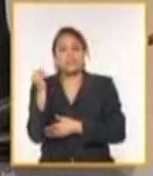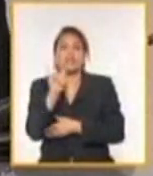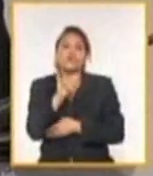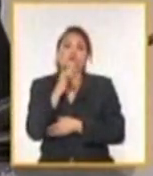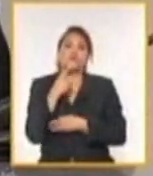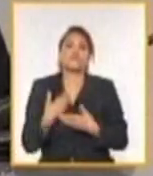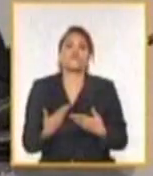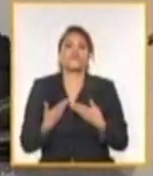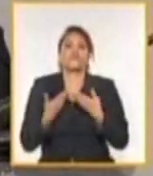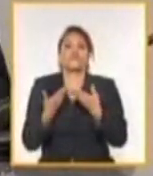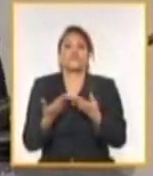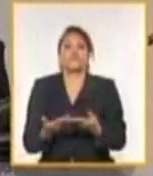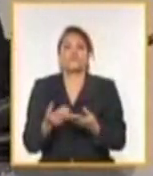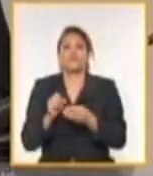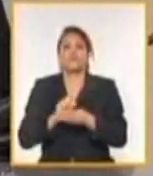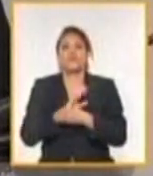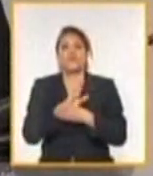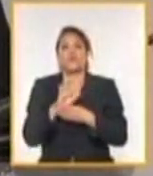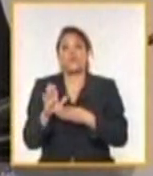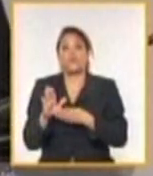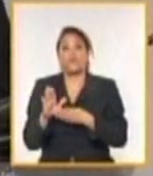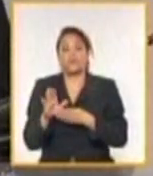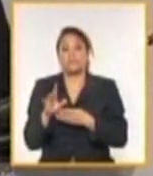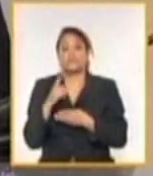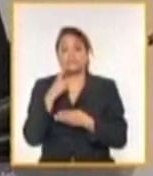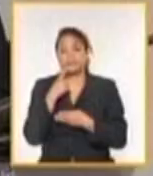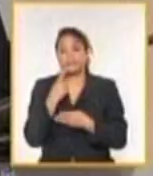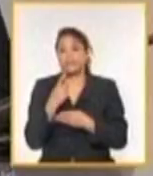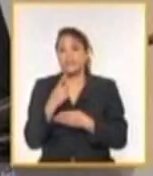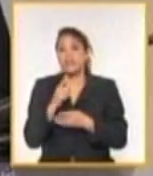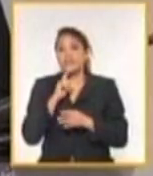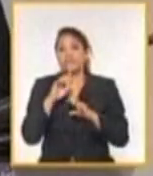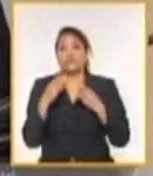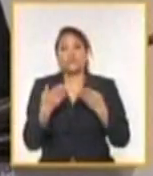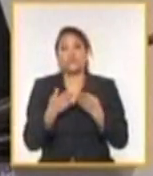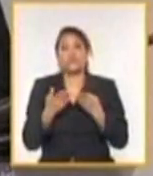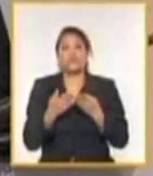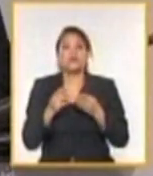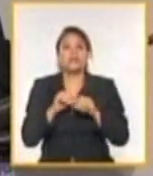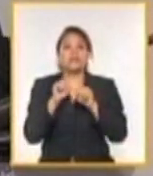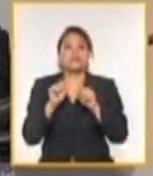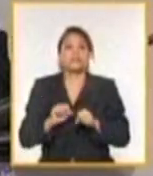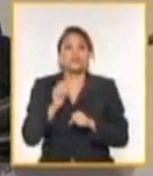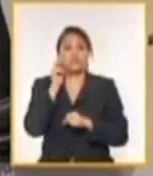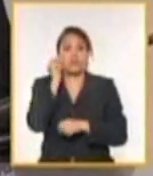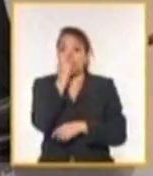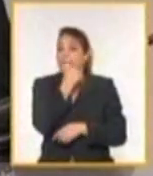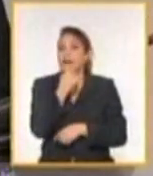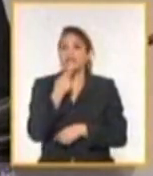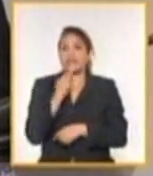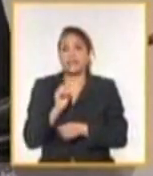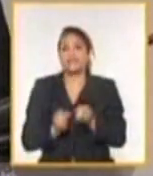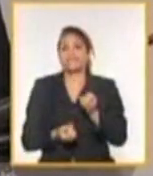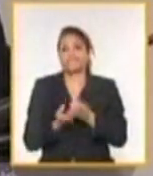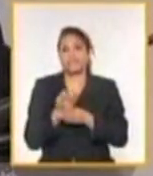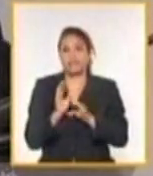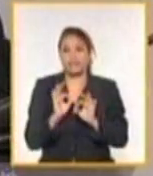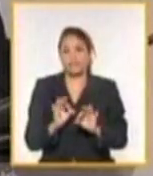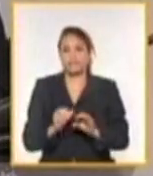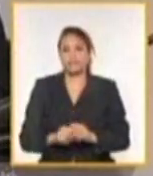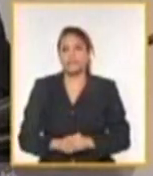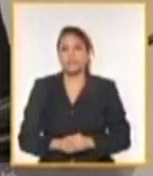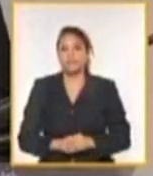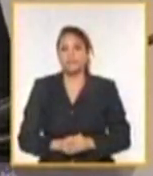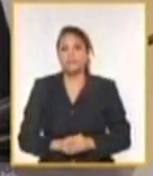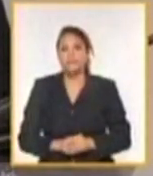obra hecha. Y de esa obra está también todo el sistema de instituciones martiano. A su actual director, Eduardo Torres Cuevas,